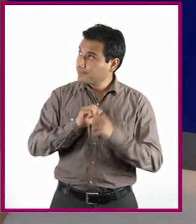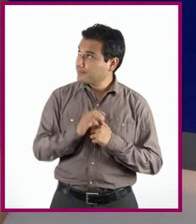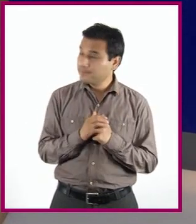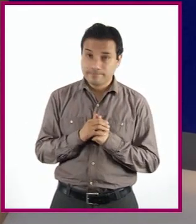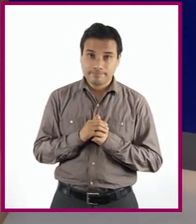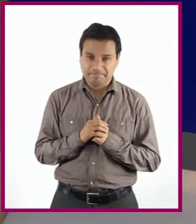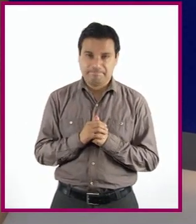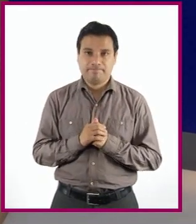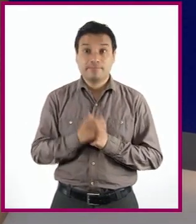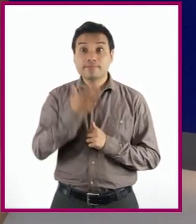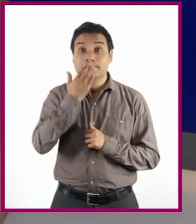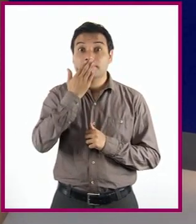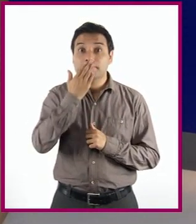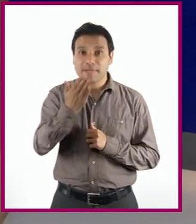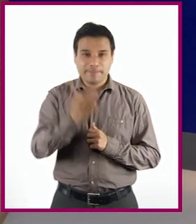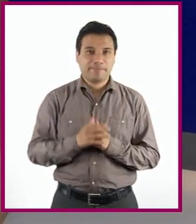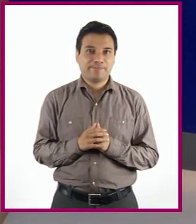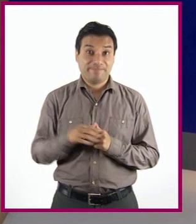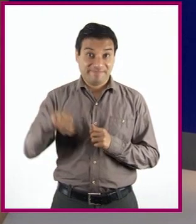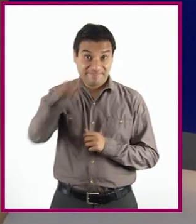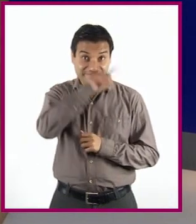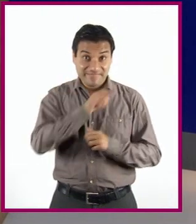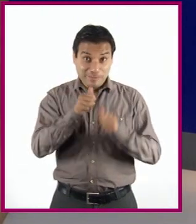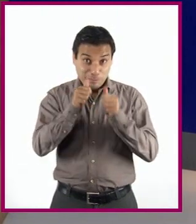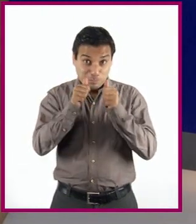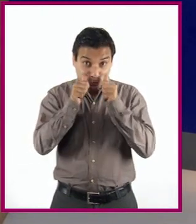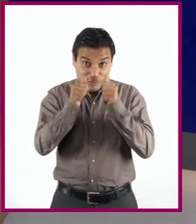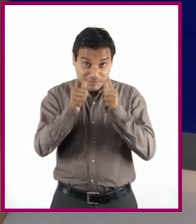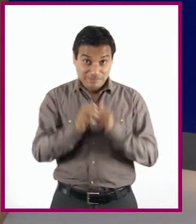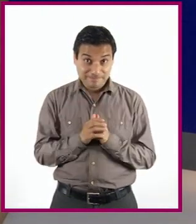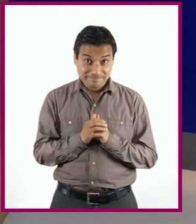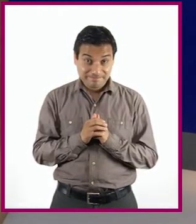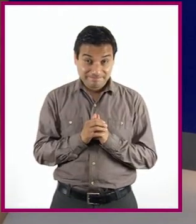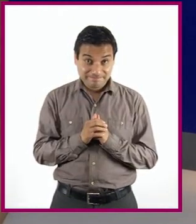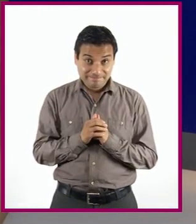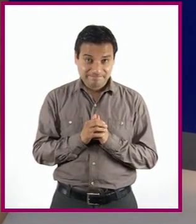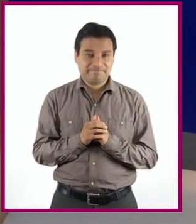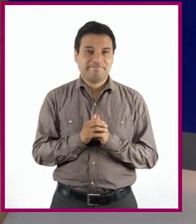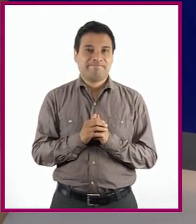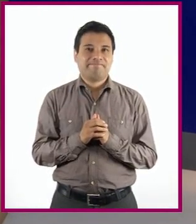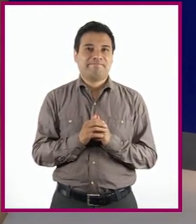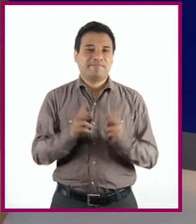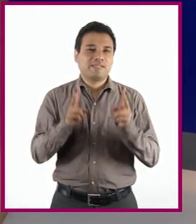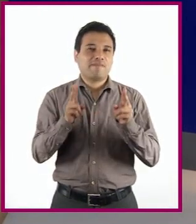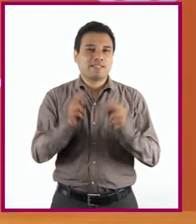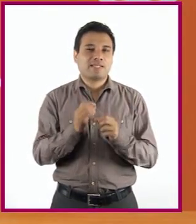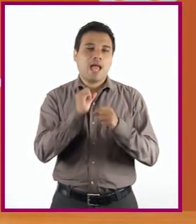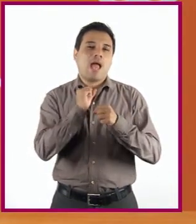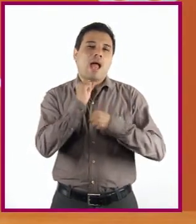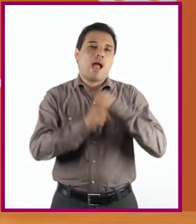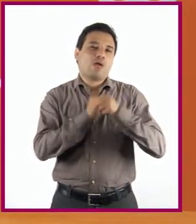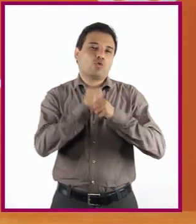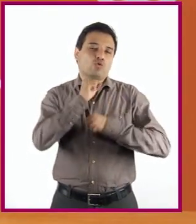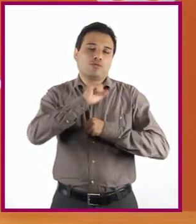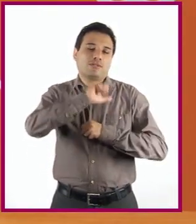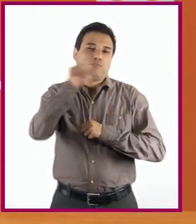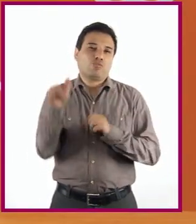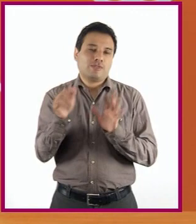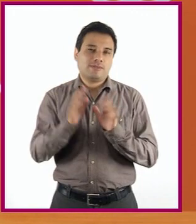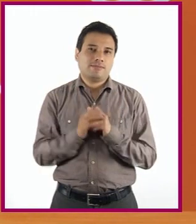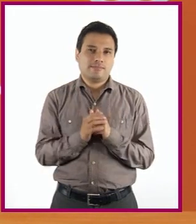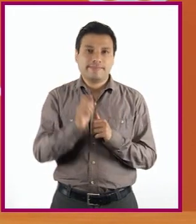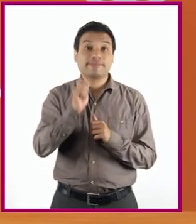después. Muy bien. Si pusieron atención en las palabras como en la frase años después, denota